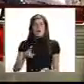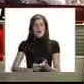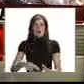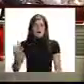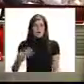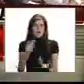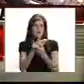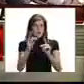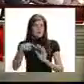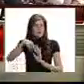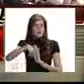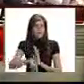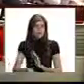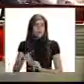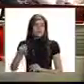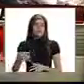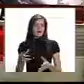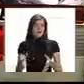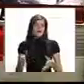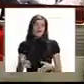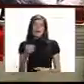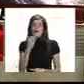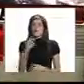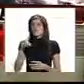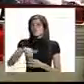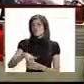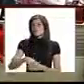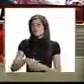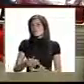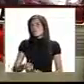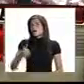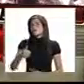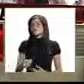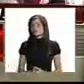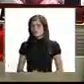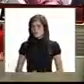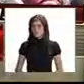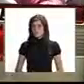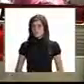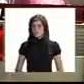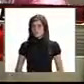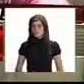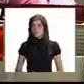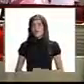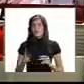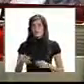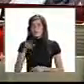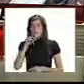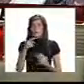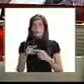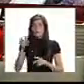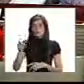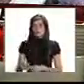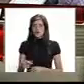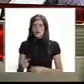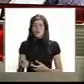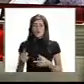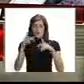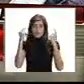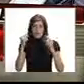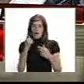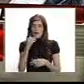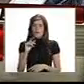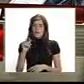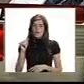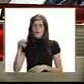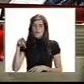democracia profunda y gana el que tenga la votación. Vamos a conversar con otra persona, representante de Honduras, señor López. ¿Usted